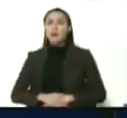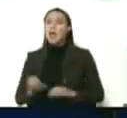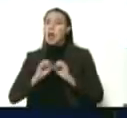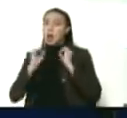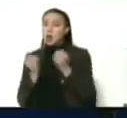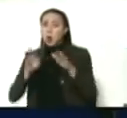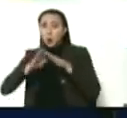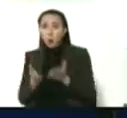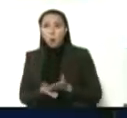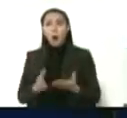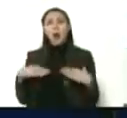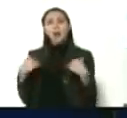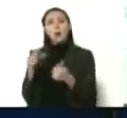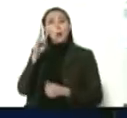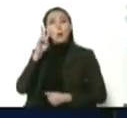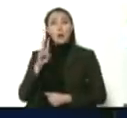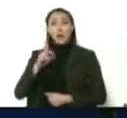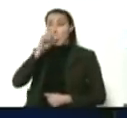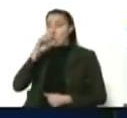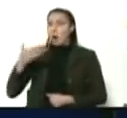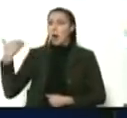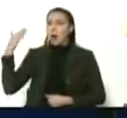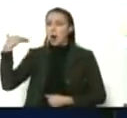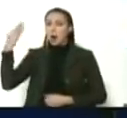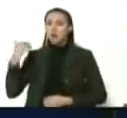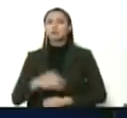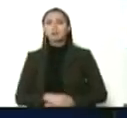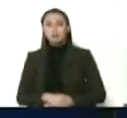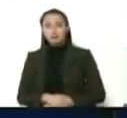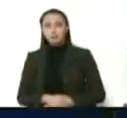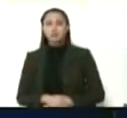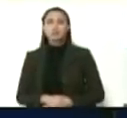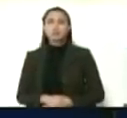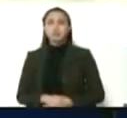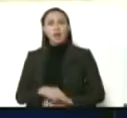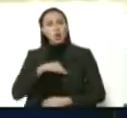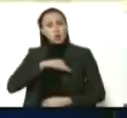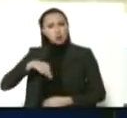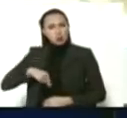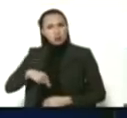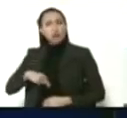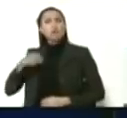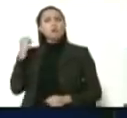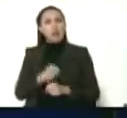Salud veía hace un año, hace un año. Nosotros actuamos